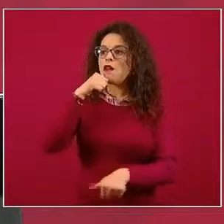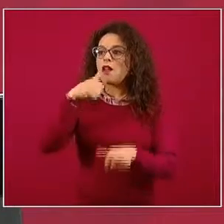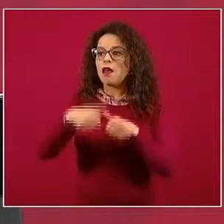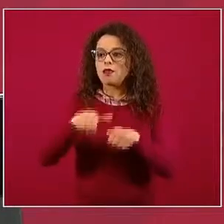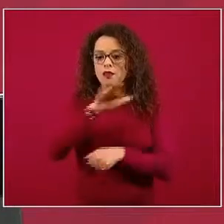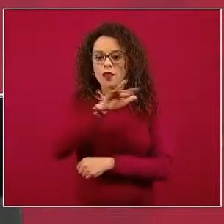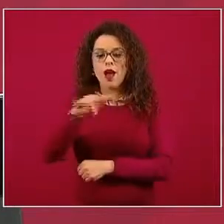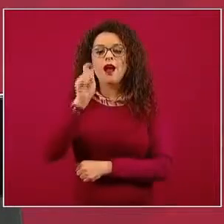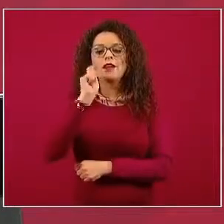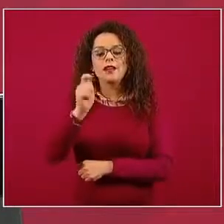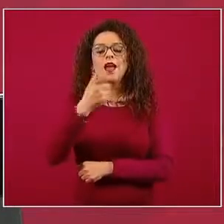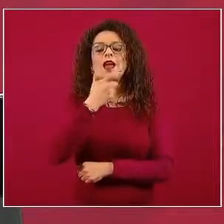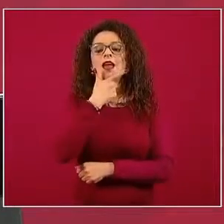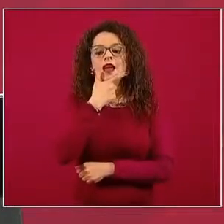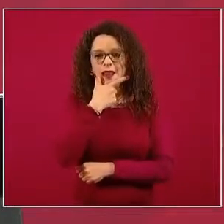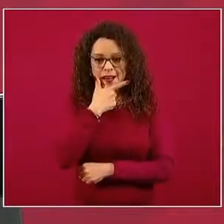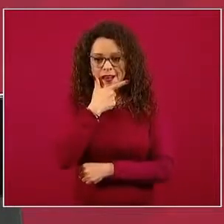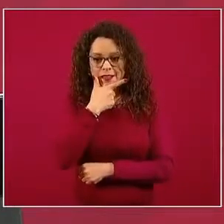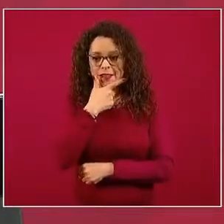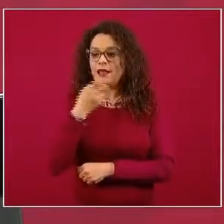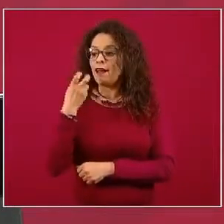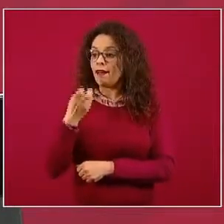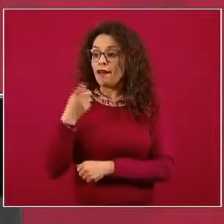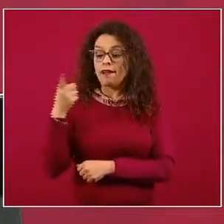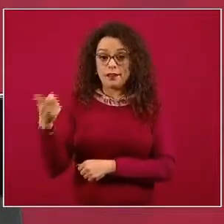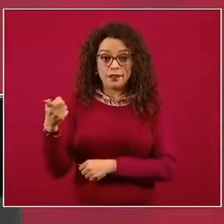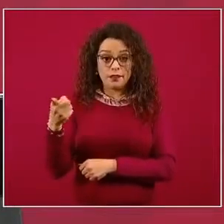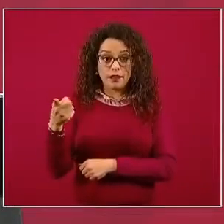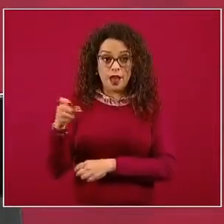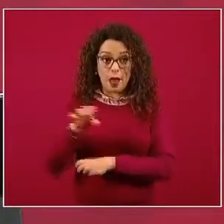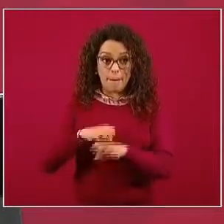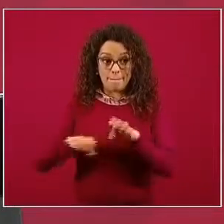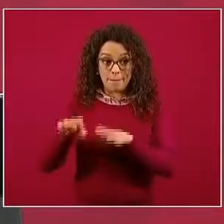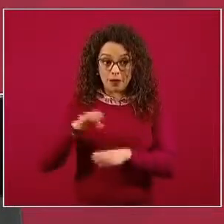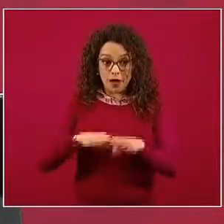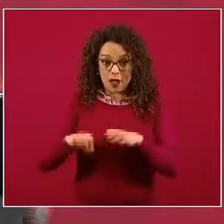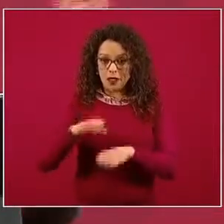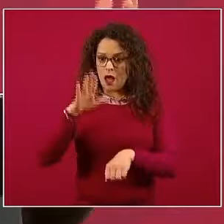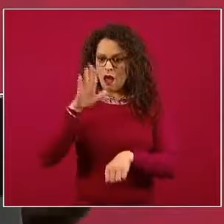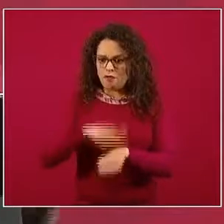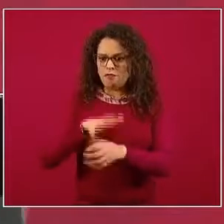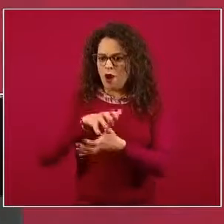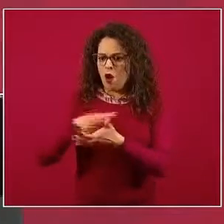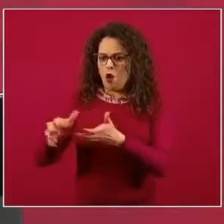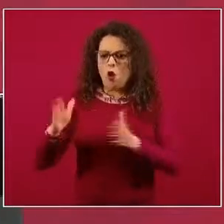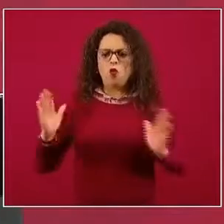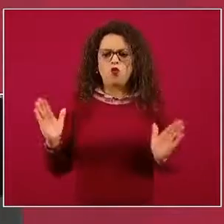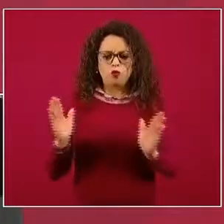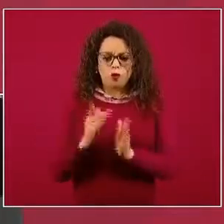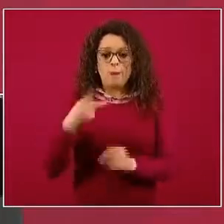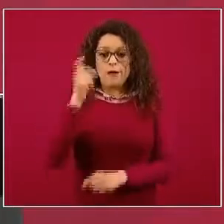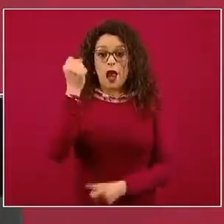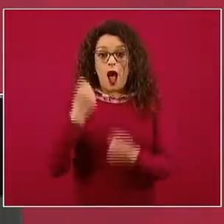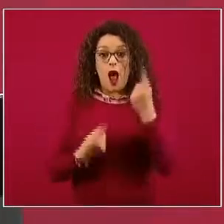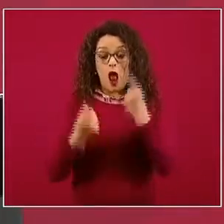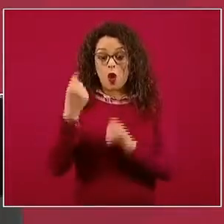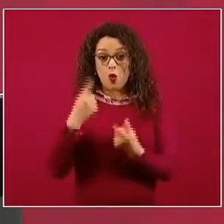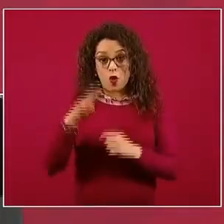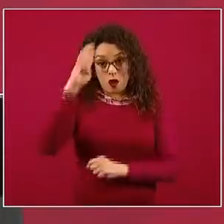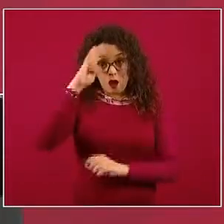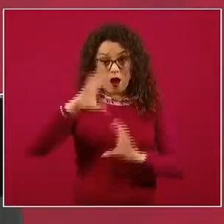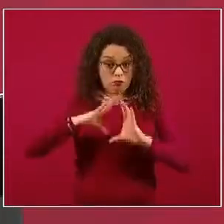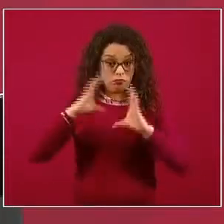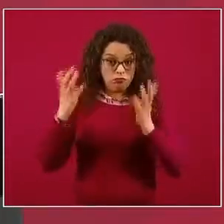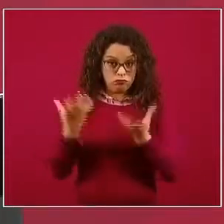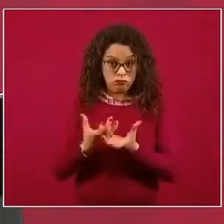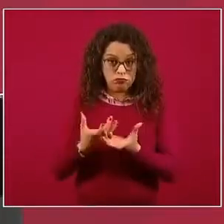son compañías, empresas, la mayoría pequeñas, aunque hay algunas empresas globales incluso que